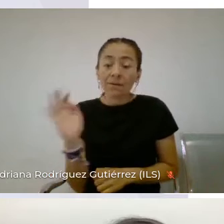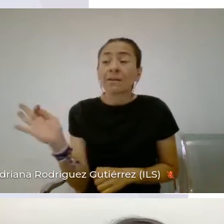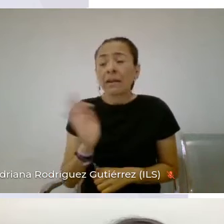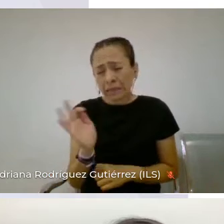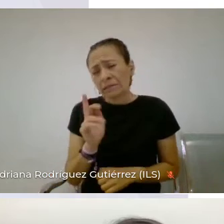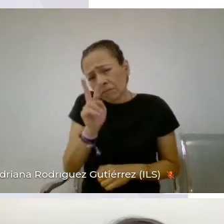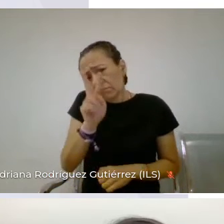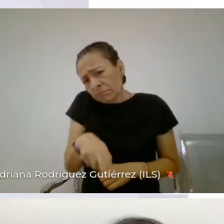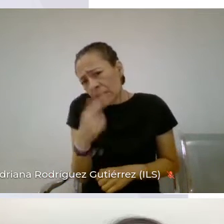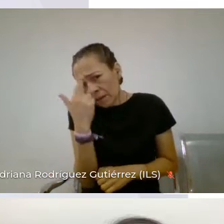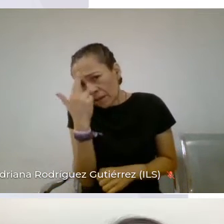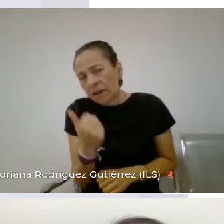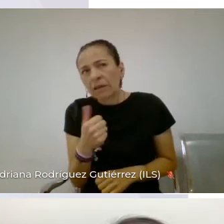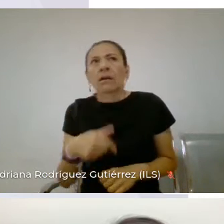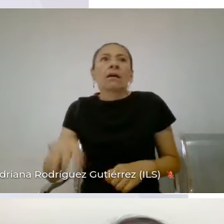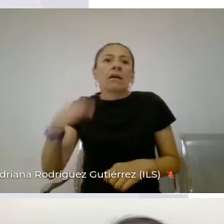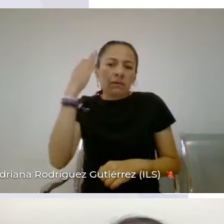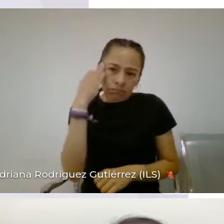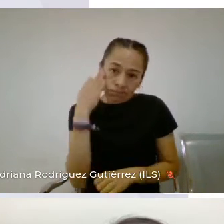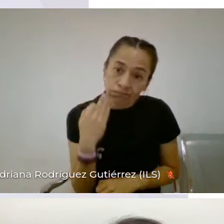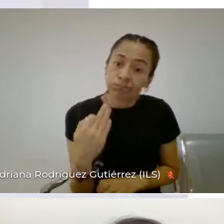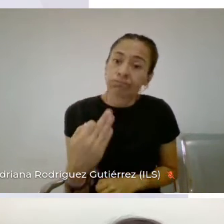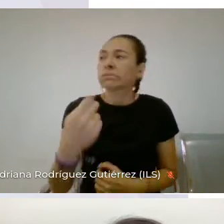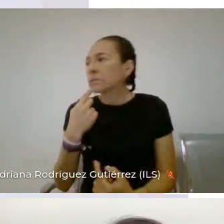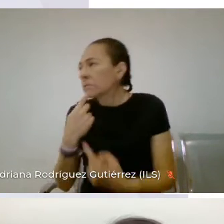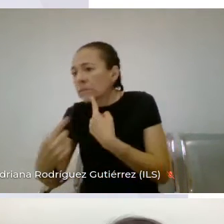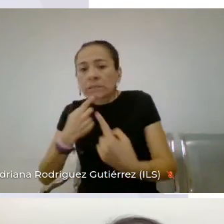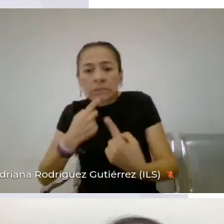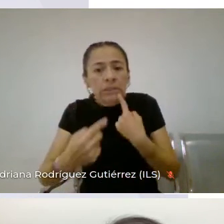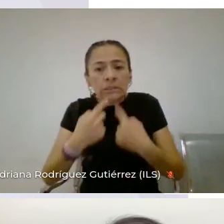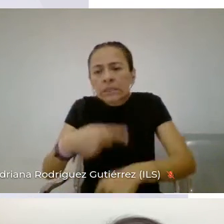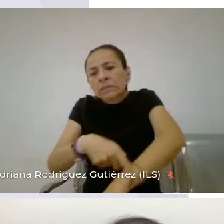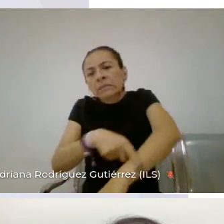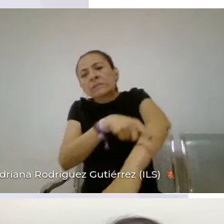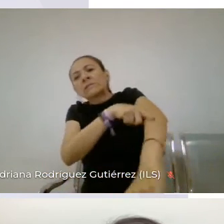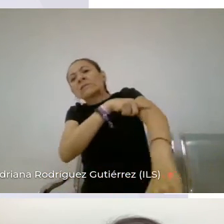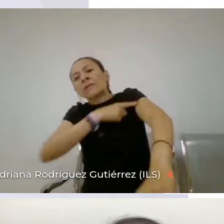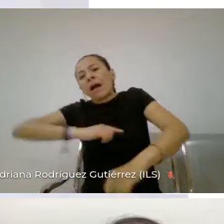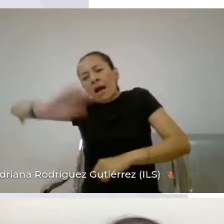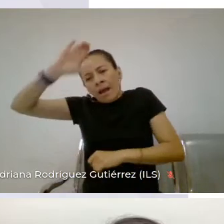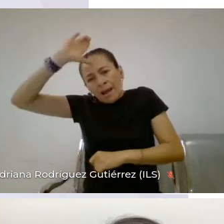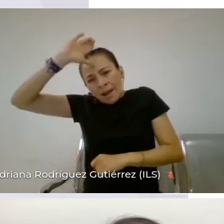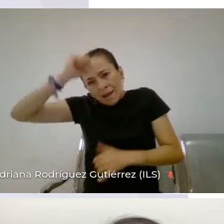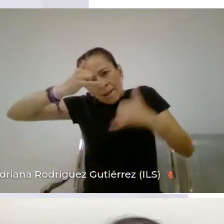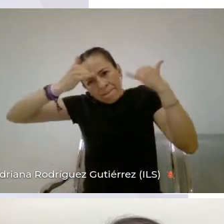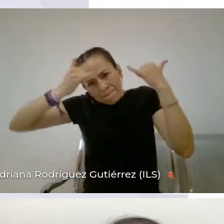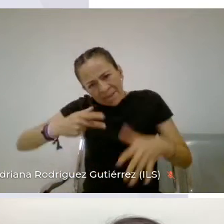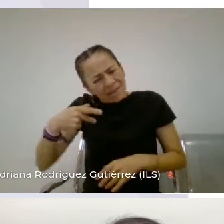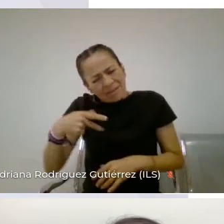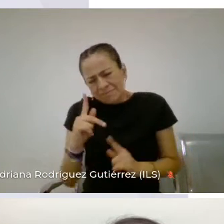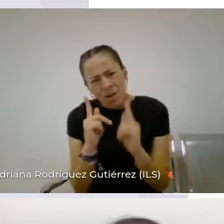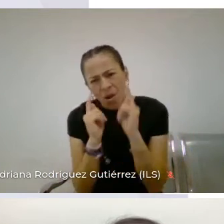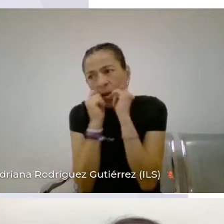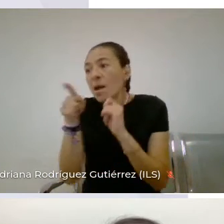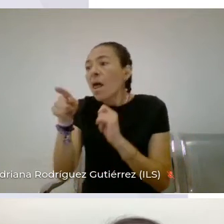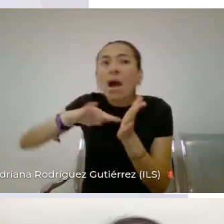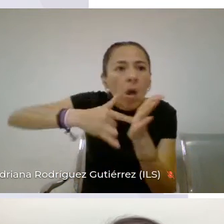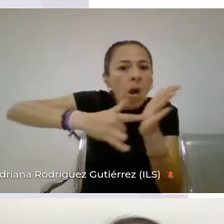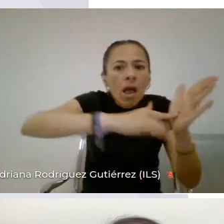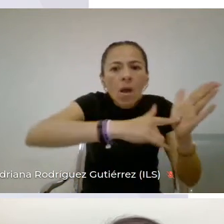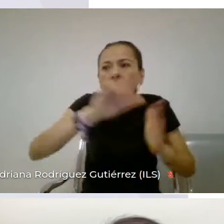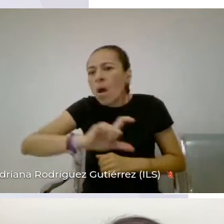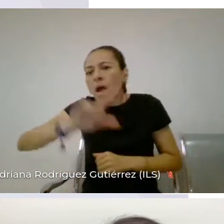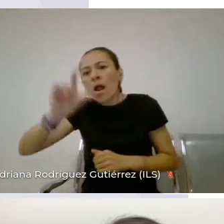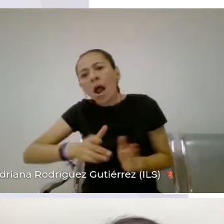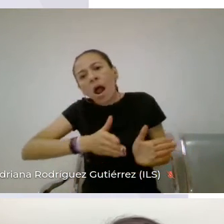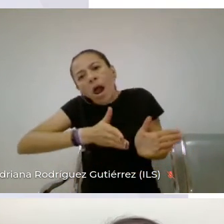acuerdo, en alinear agendas, en poner solo un plan para todos, pero siempre es mucho mejor el alcance y siempre es mucho mejor el resultado con